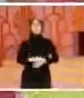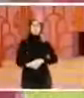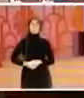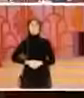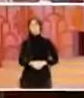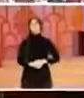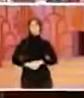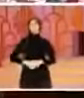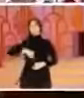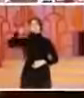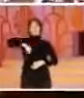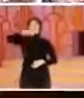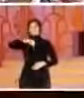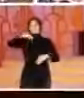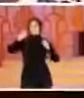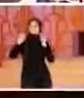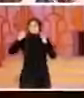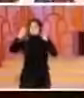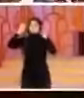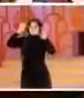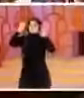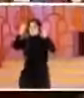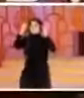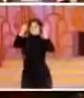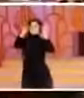Carnaval Esto va